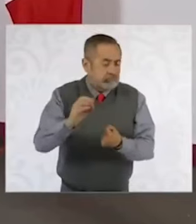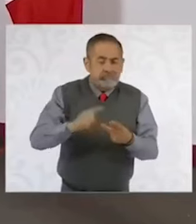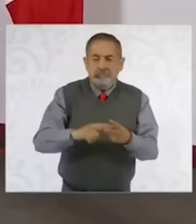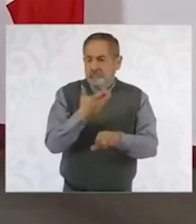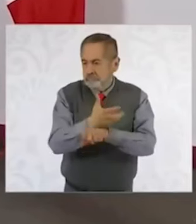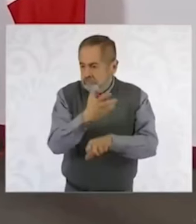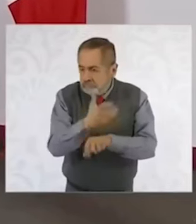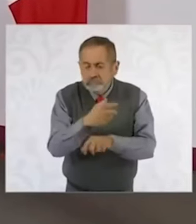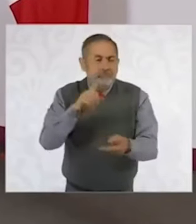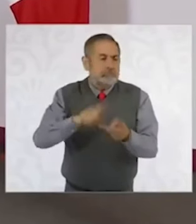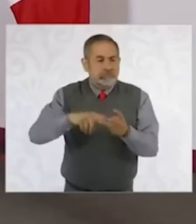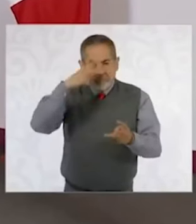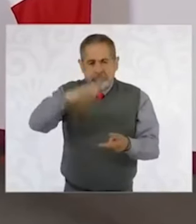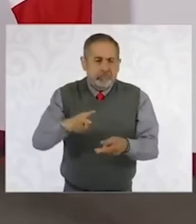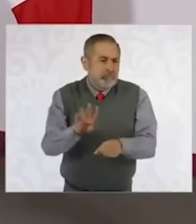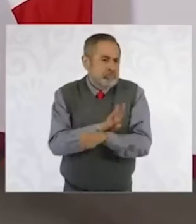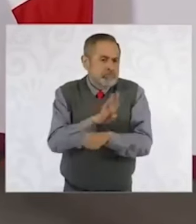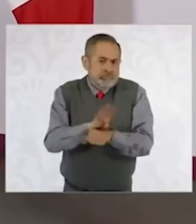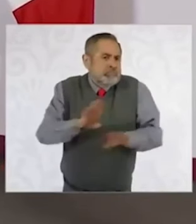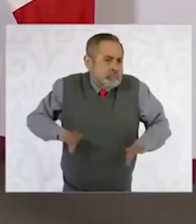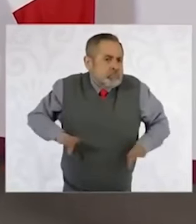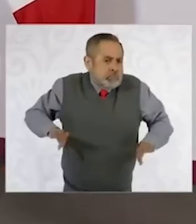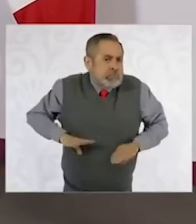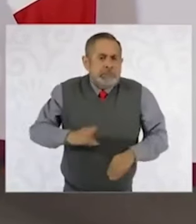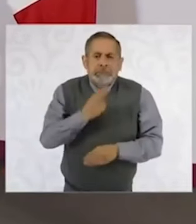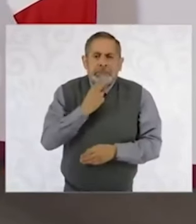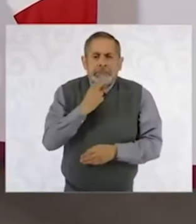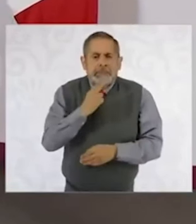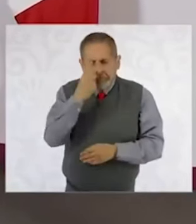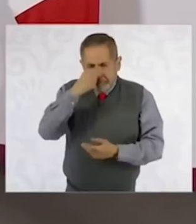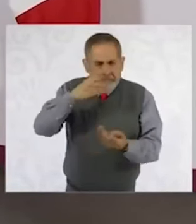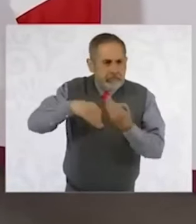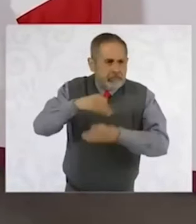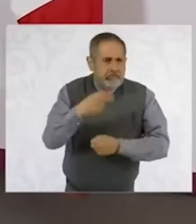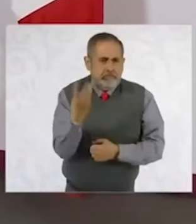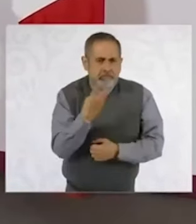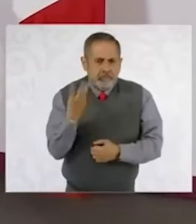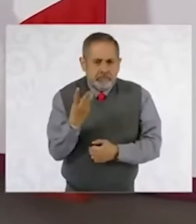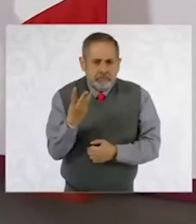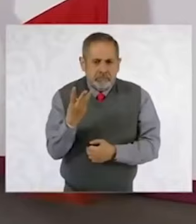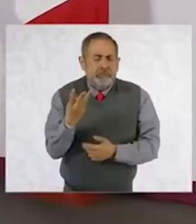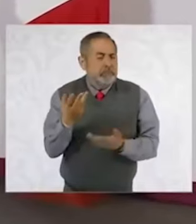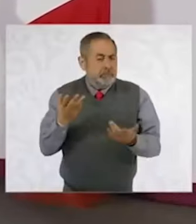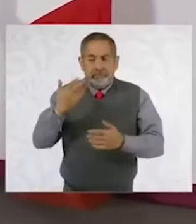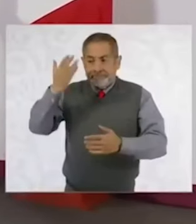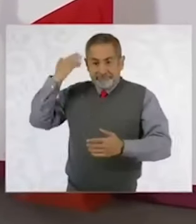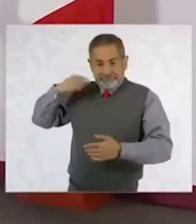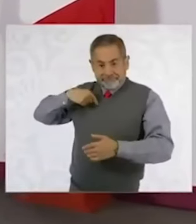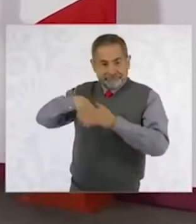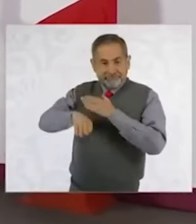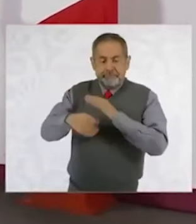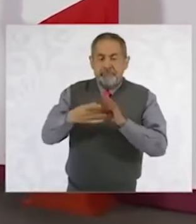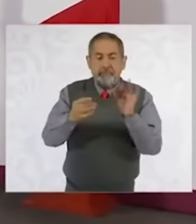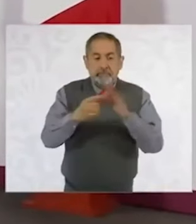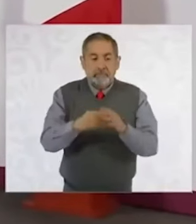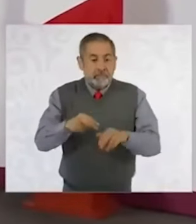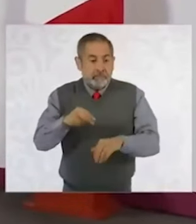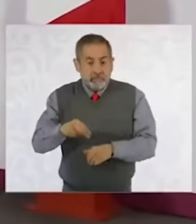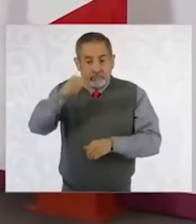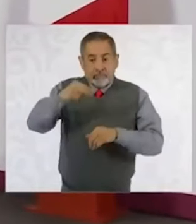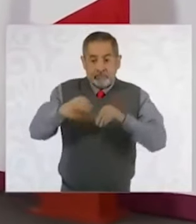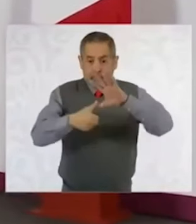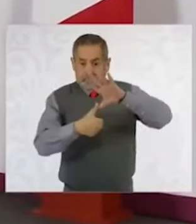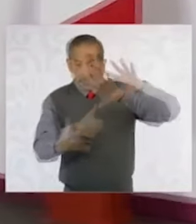y es muy bueno para México lo dije desde que entré al gobierno en Norteamérica este tratado hace que nos